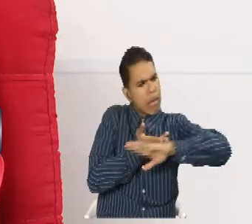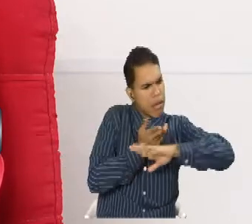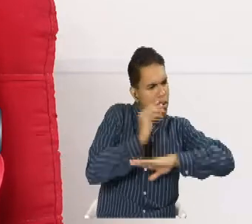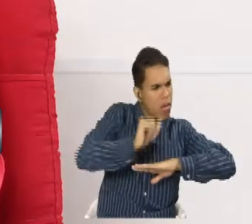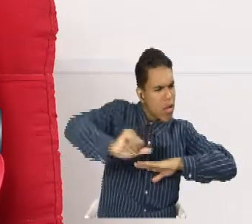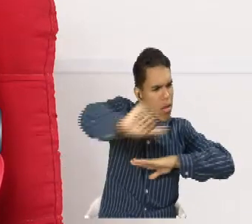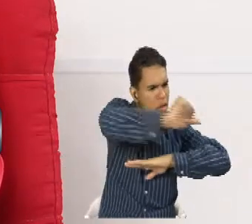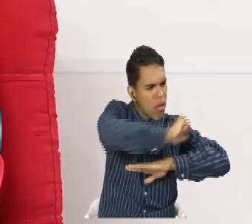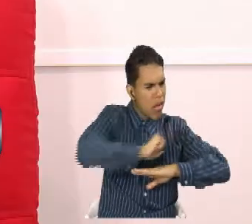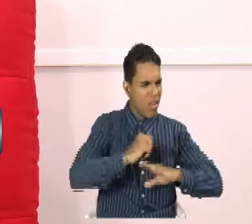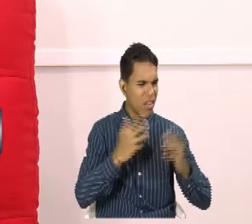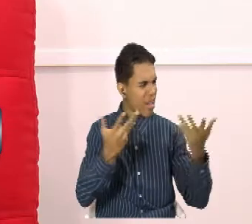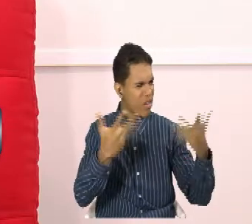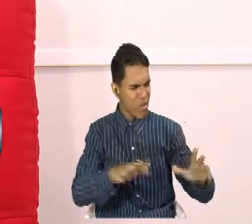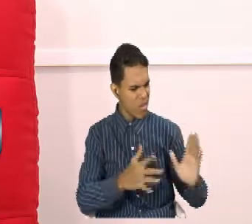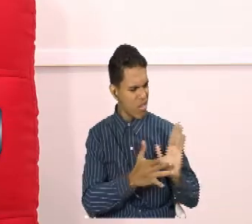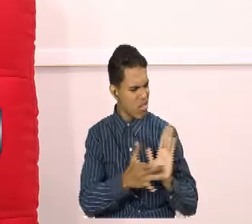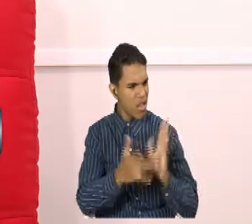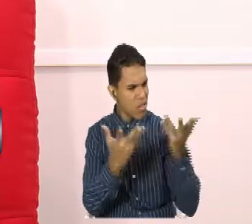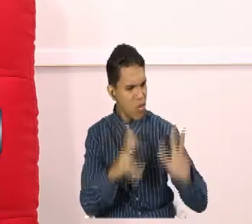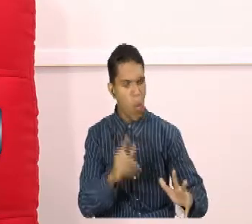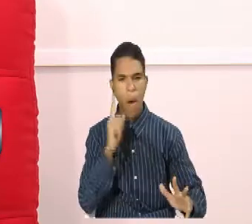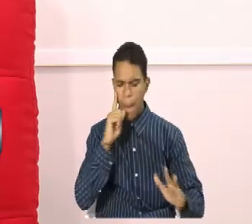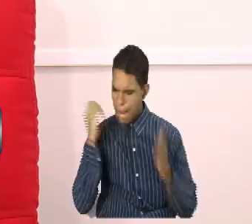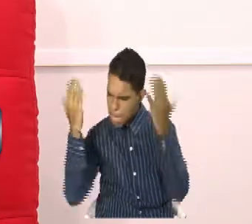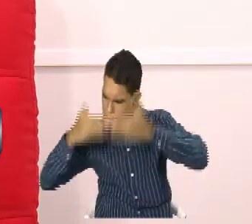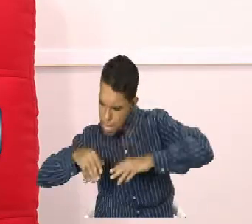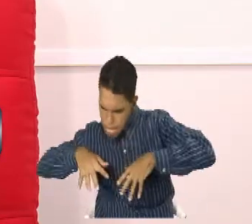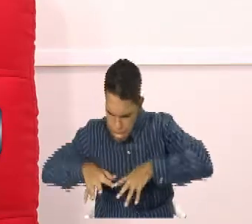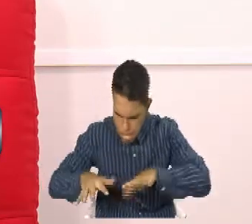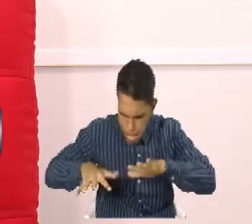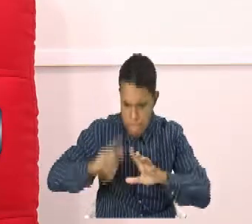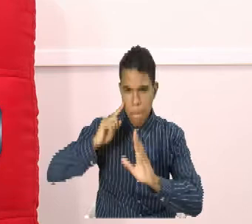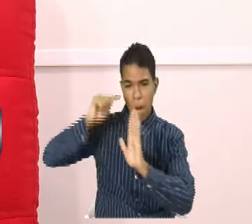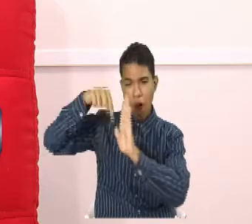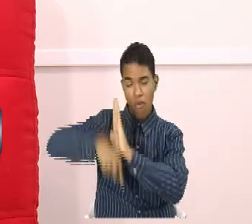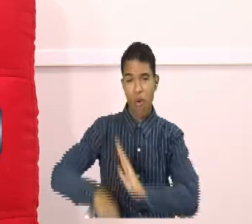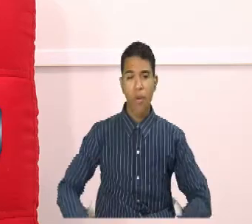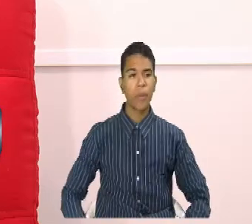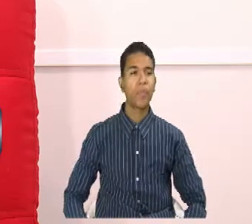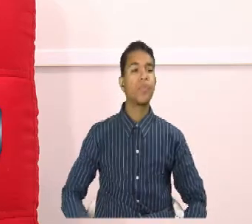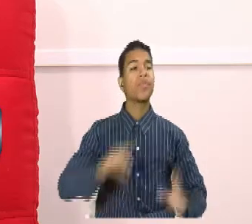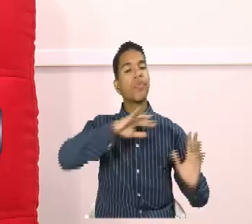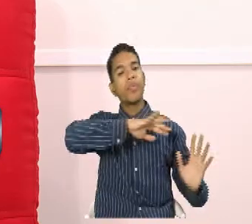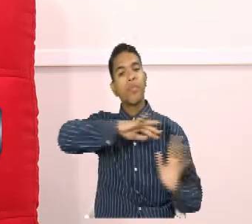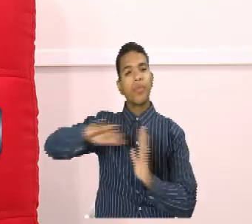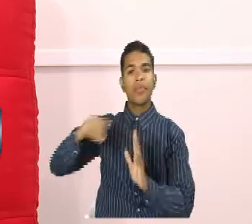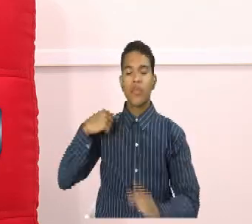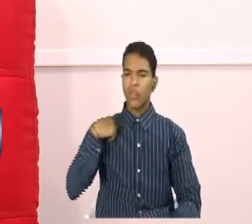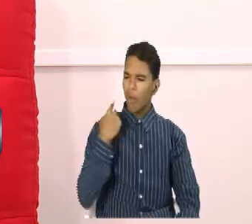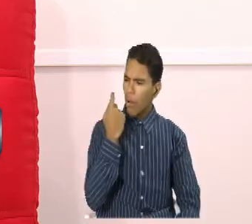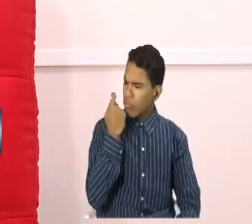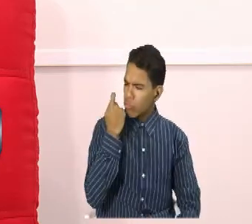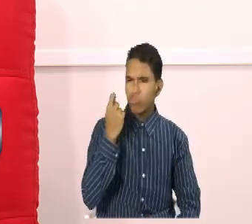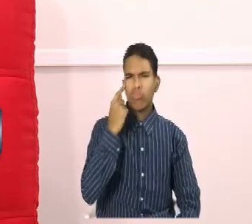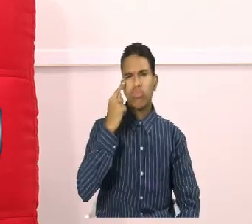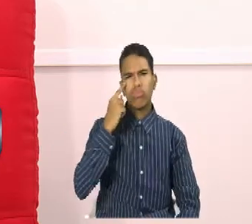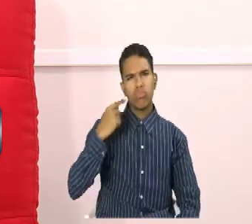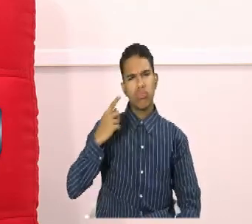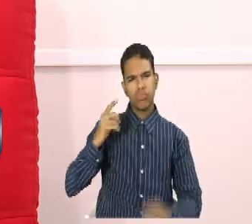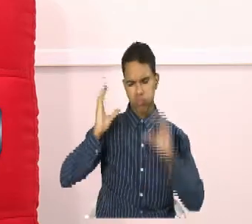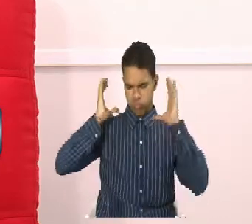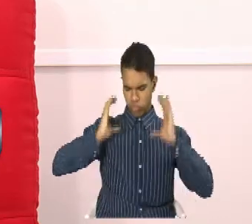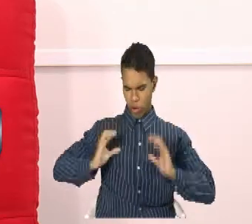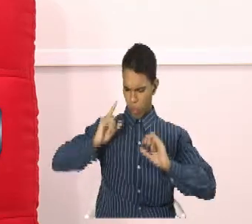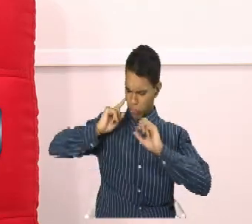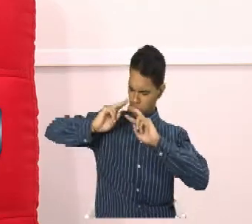Perfecto. Bueno, hace un tiempito estuve haciéndome un tratamiento para la piel llamado Dermapen. Eso lo pueden obtener también